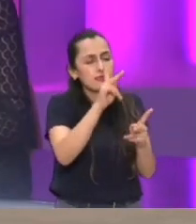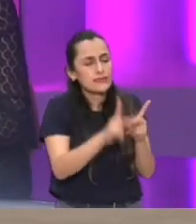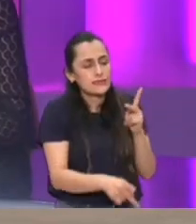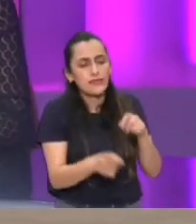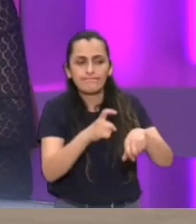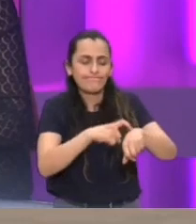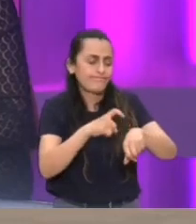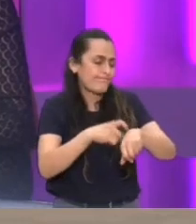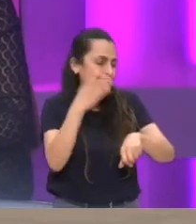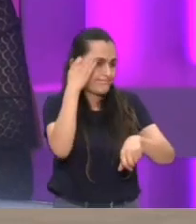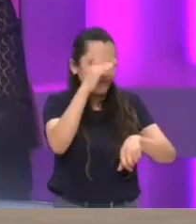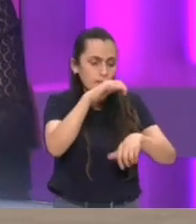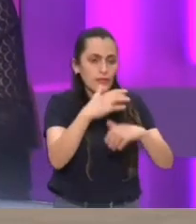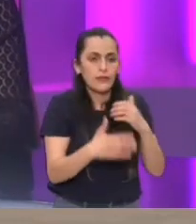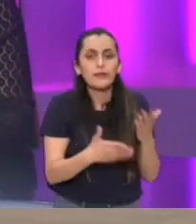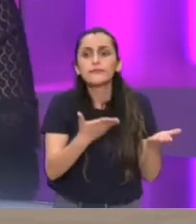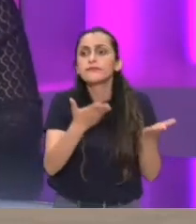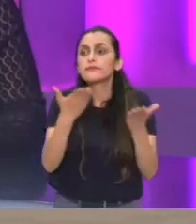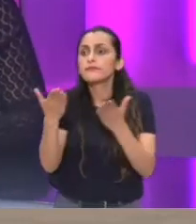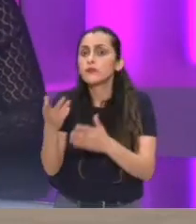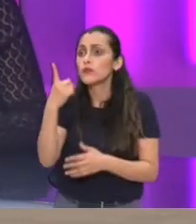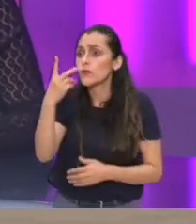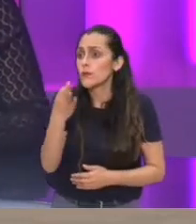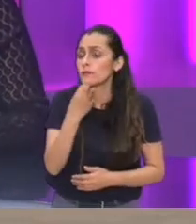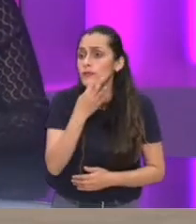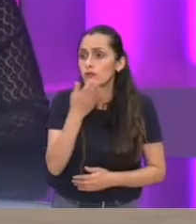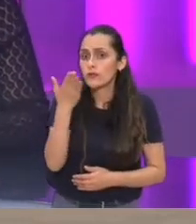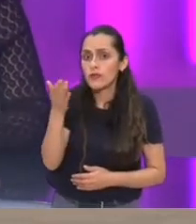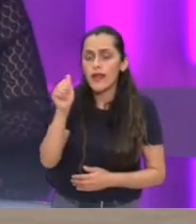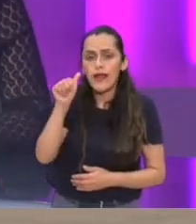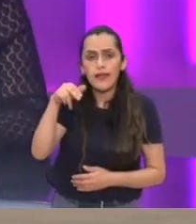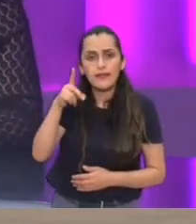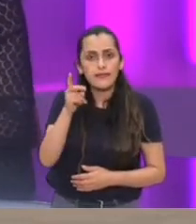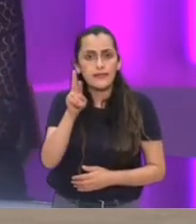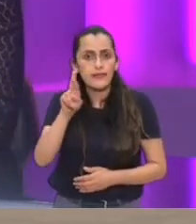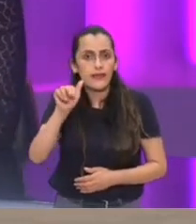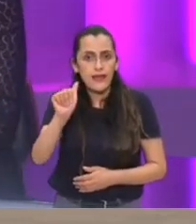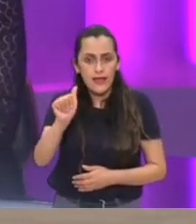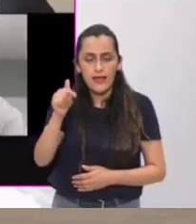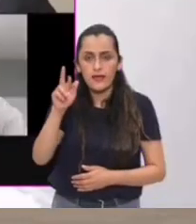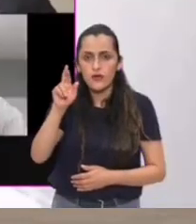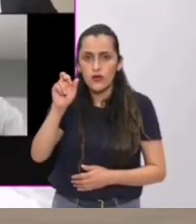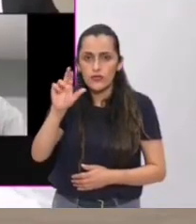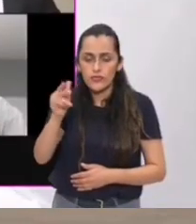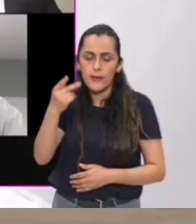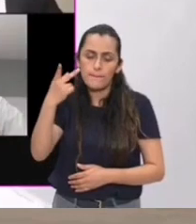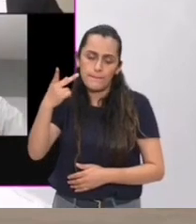El tiempo agotado. Vamos a estar por un minuto, por favor, con Andrea Rocha del PRD.